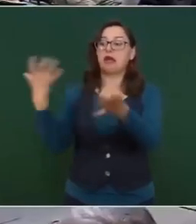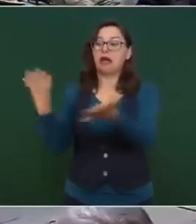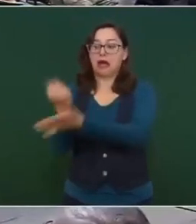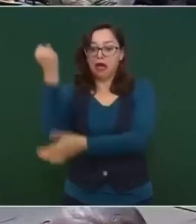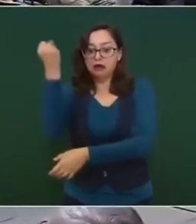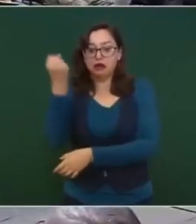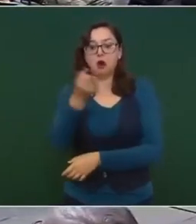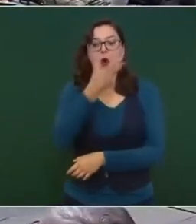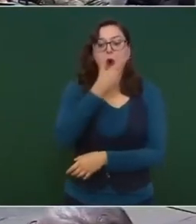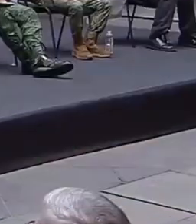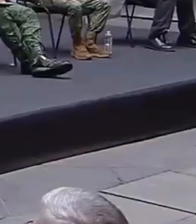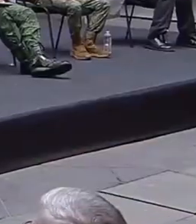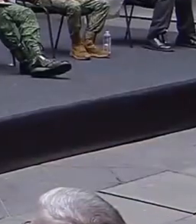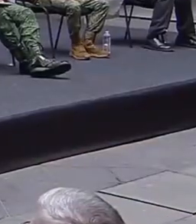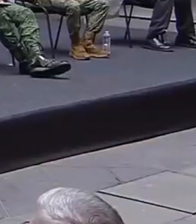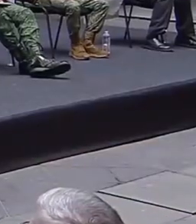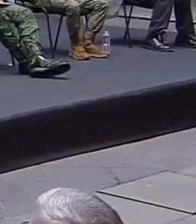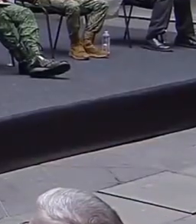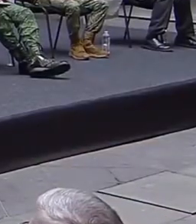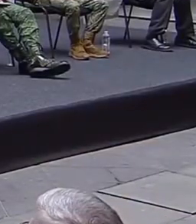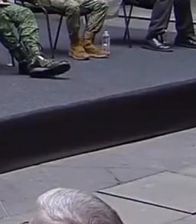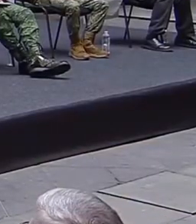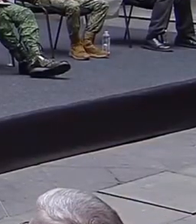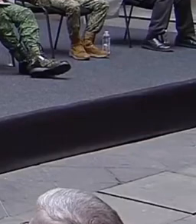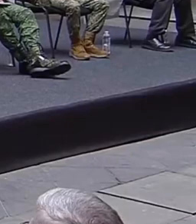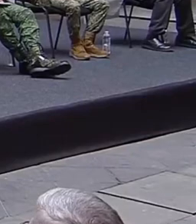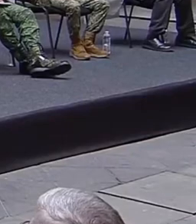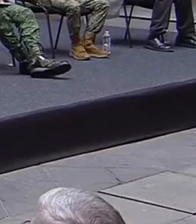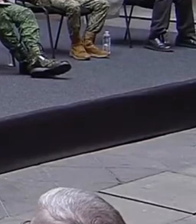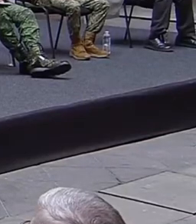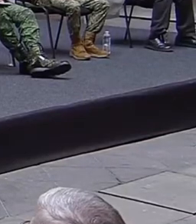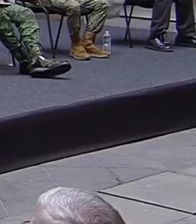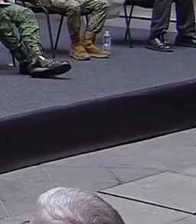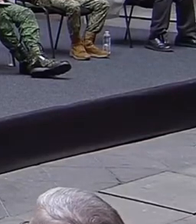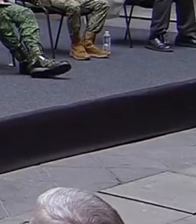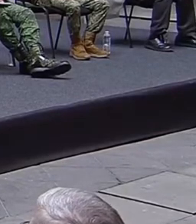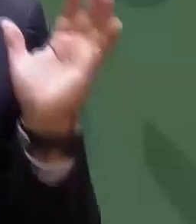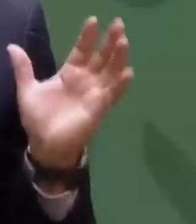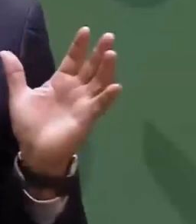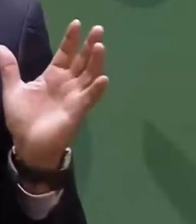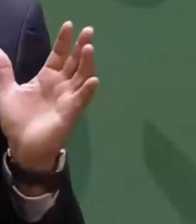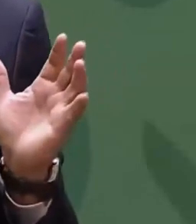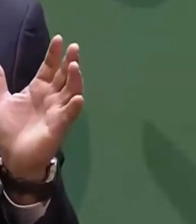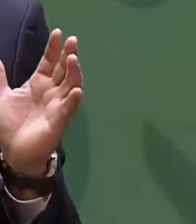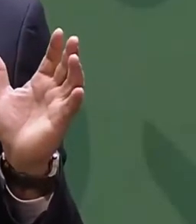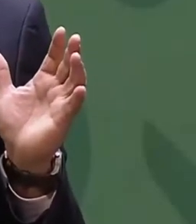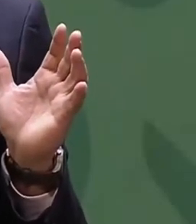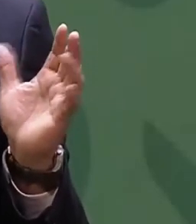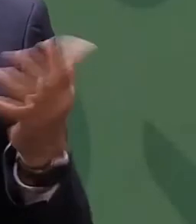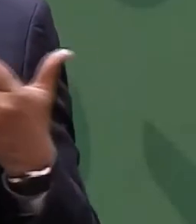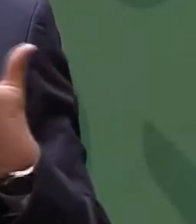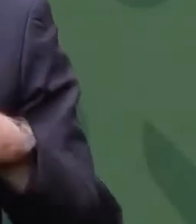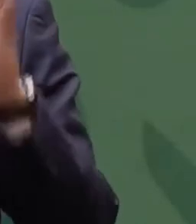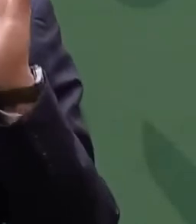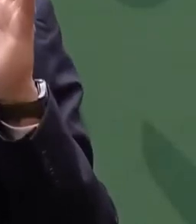hombre o mujer, yo voy en mis tiempos libres,